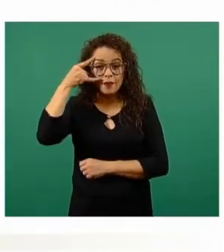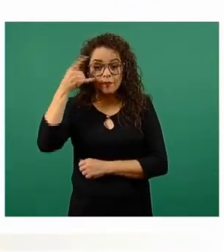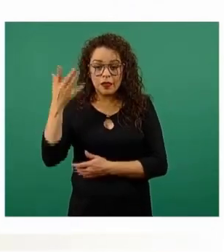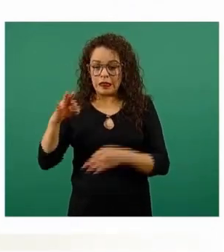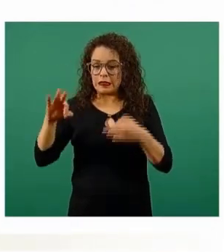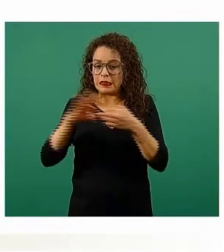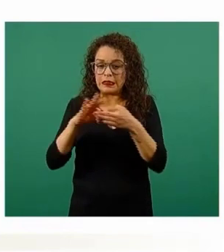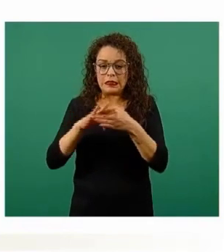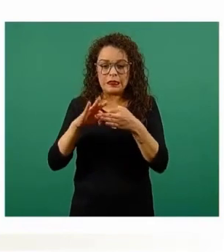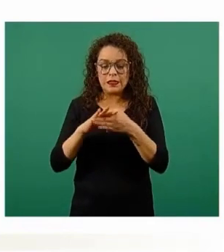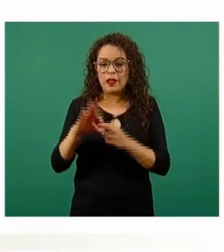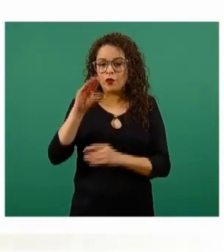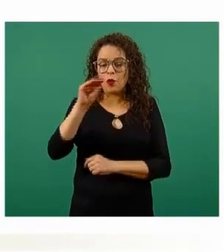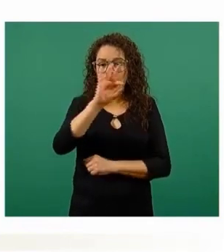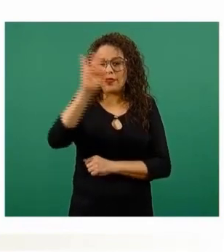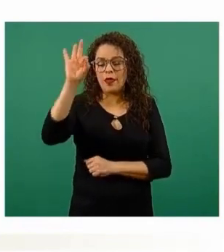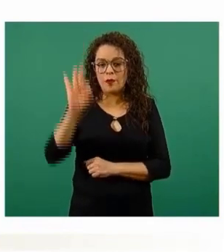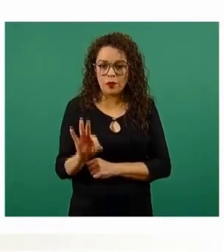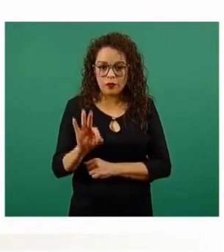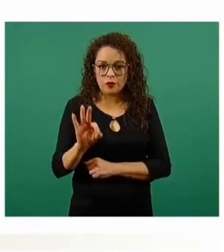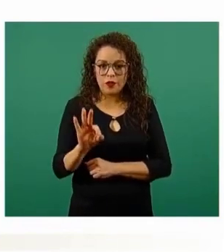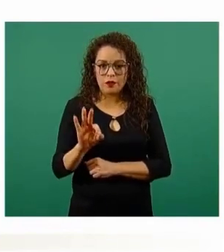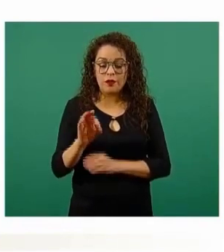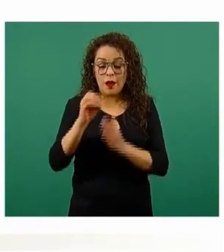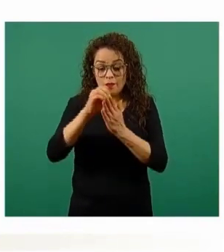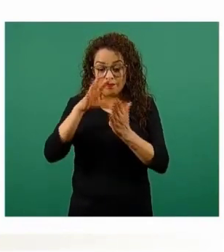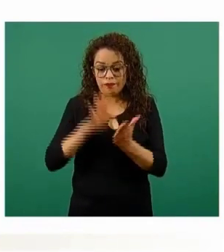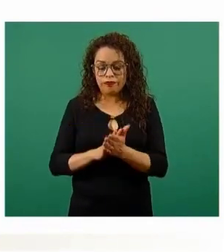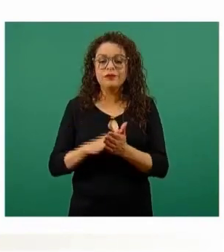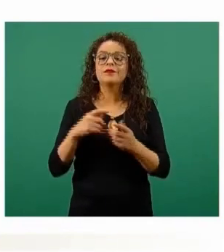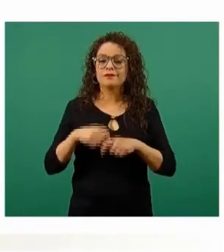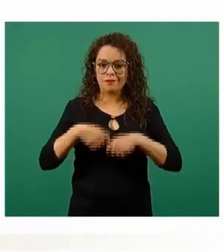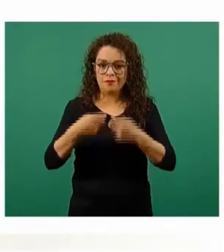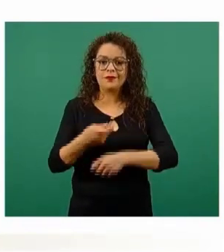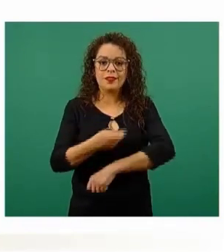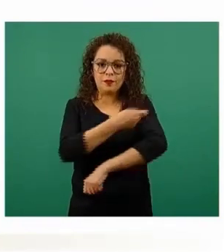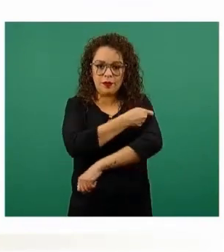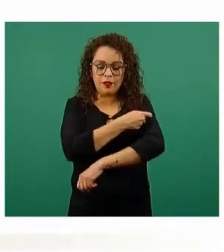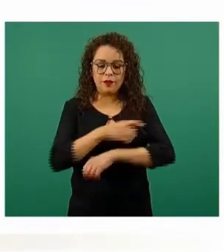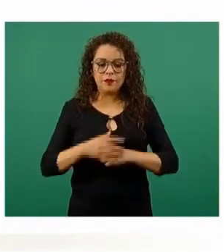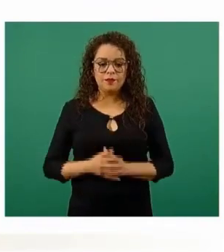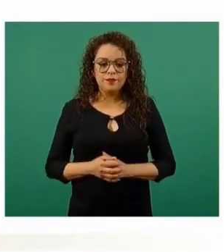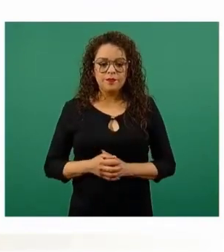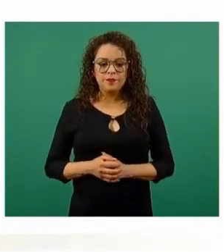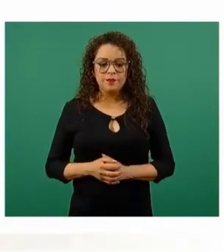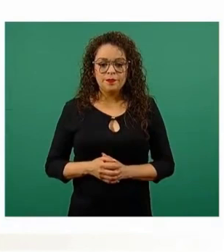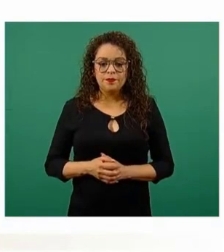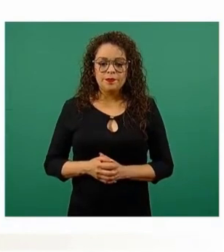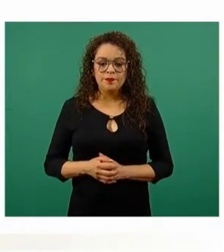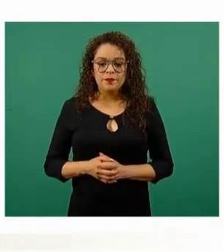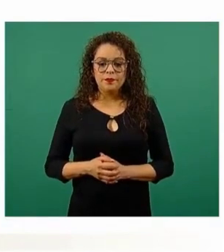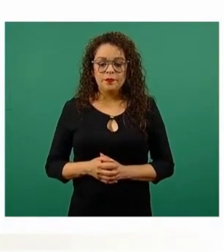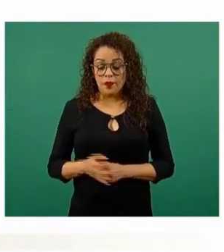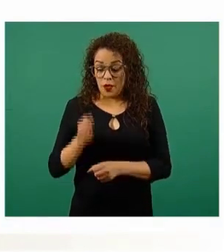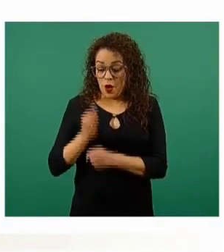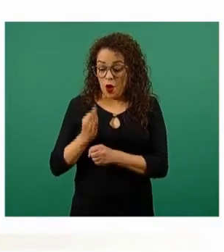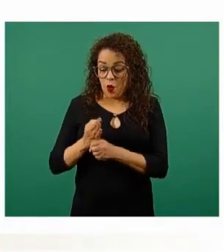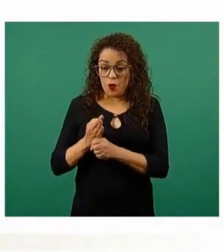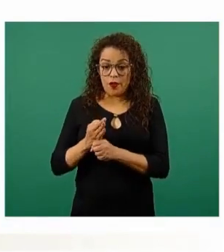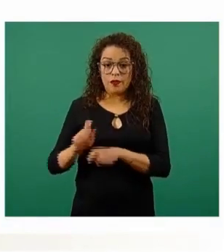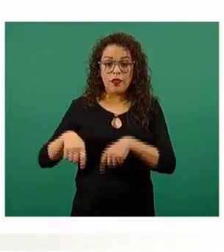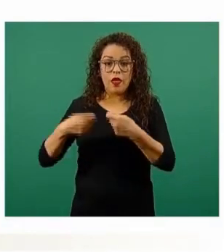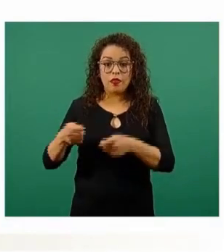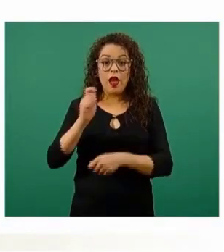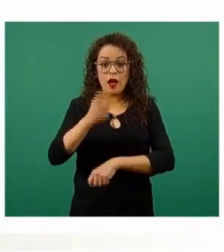por ciento del personal educativo registrado y los cinco estados son las cinco entidades que están activamente vacunando que son chiapas